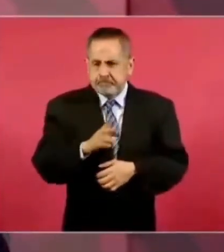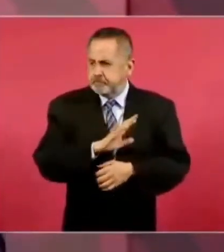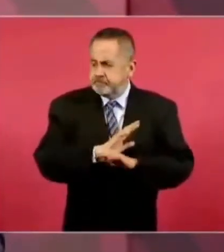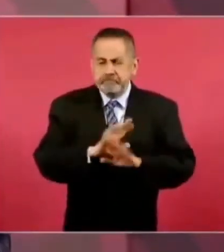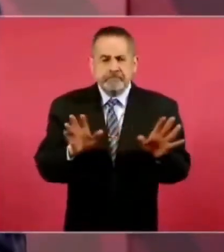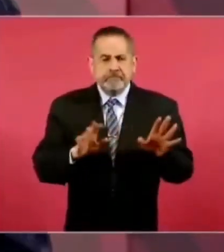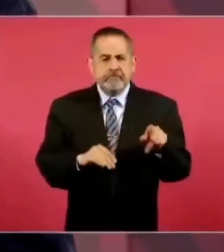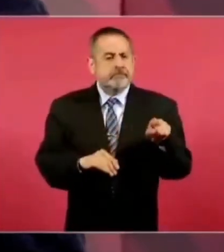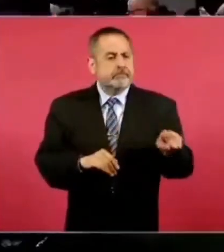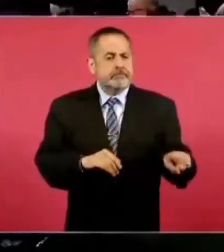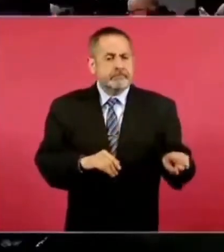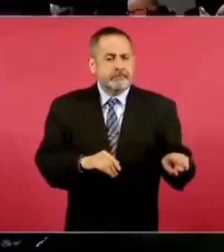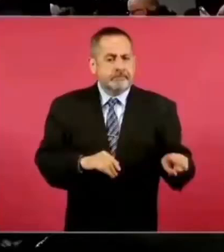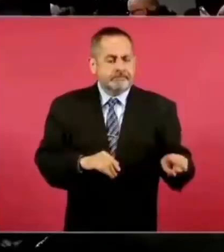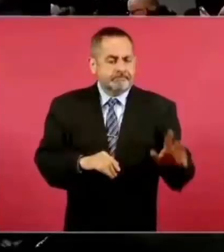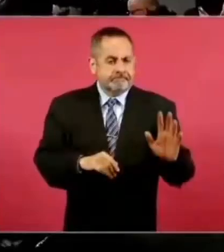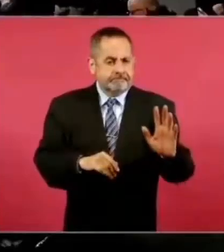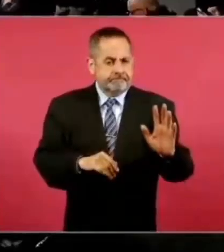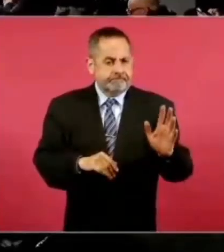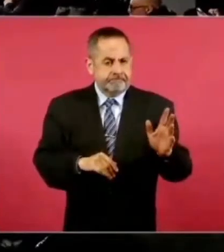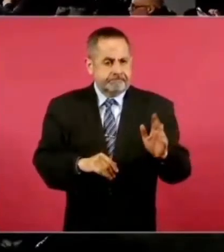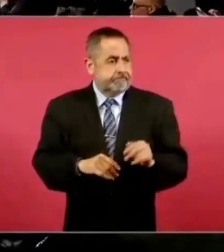poder